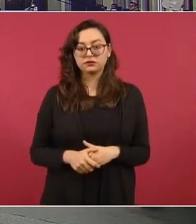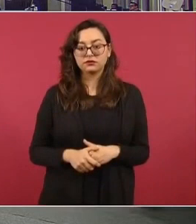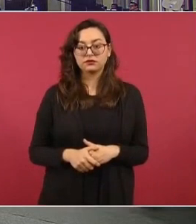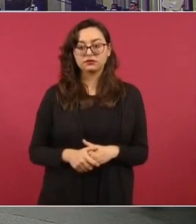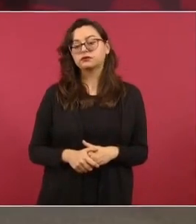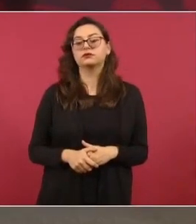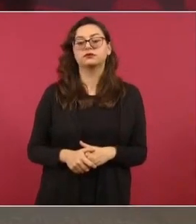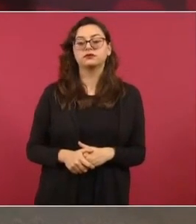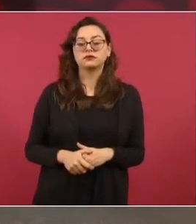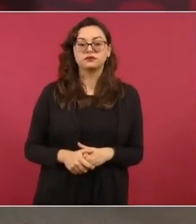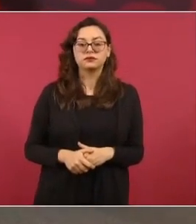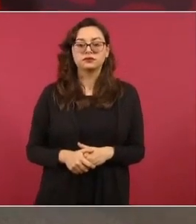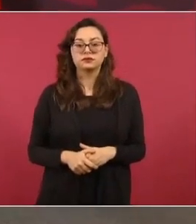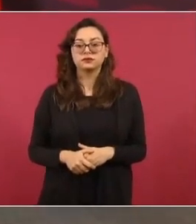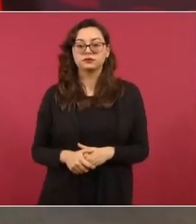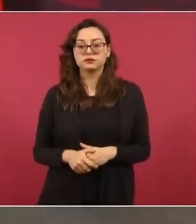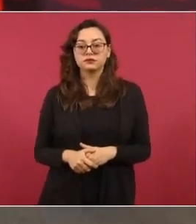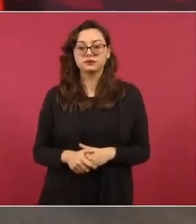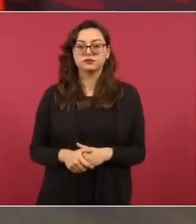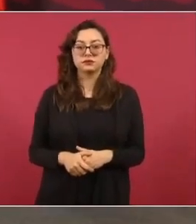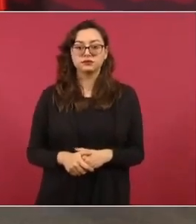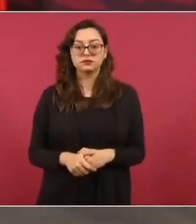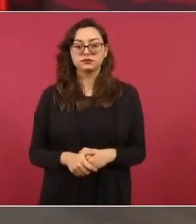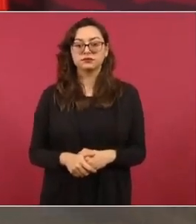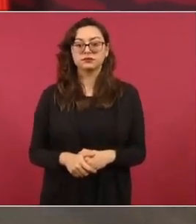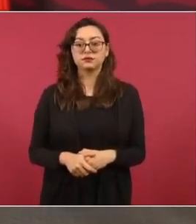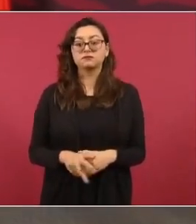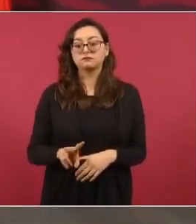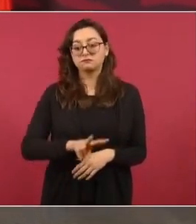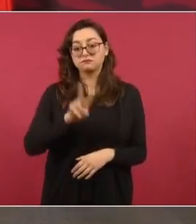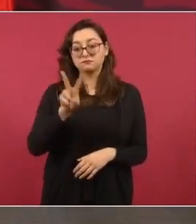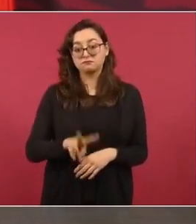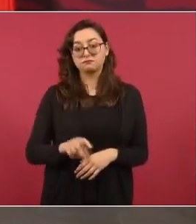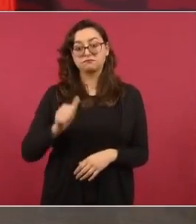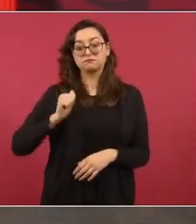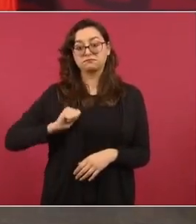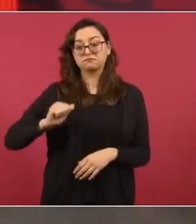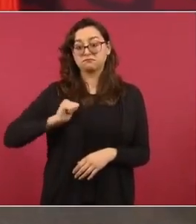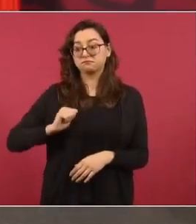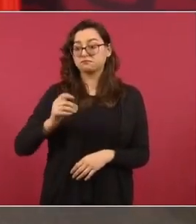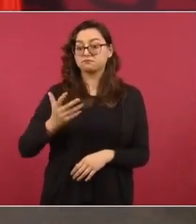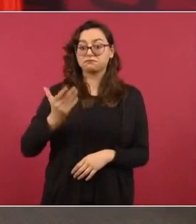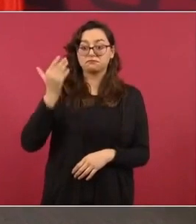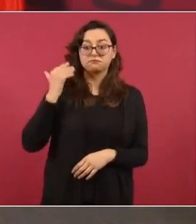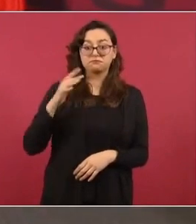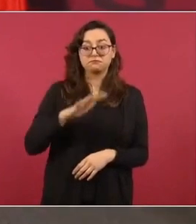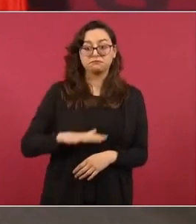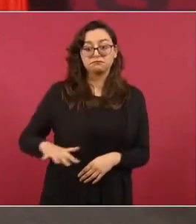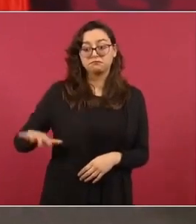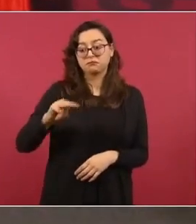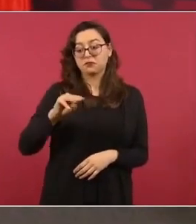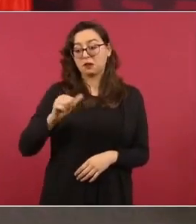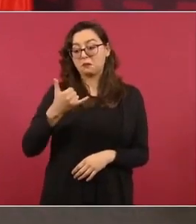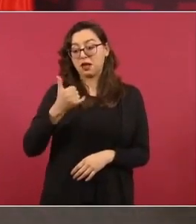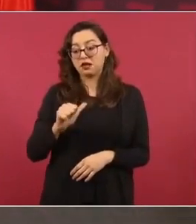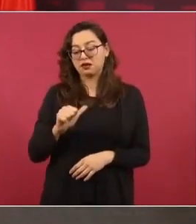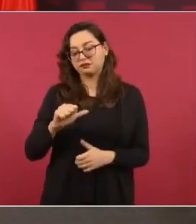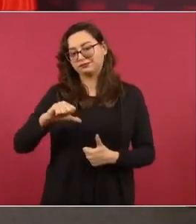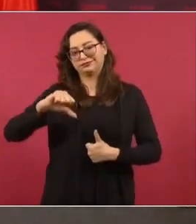el desarrollo de la gran cultura maya se da en todo Centroamérica.